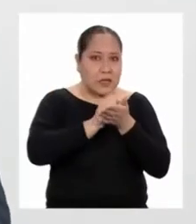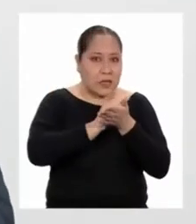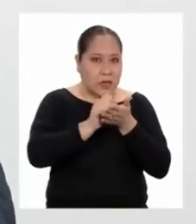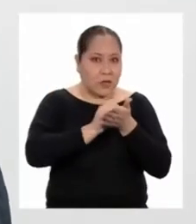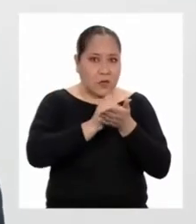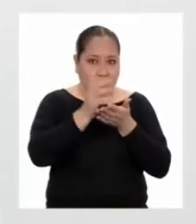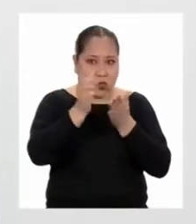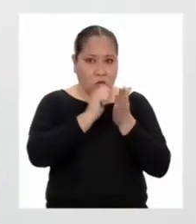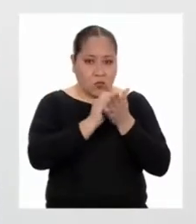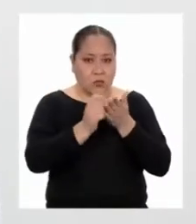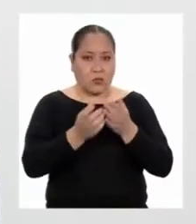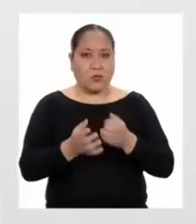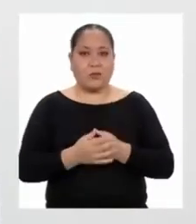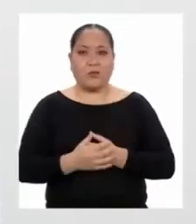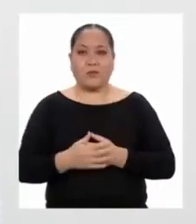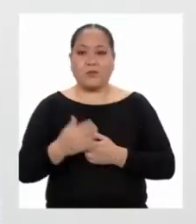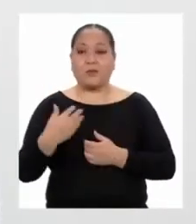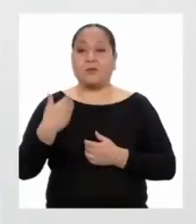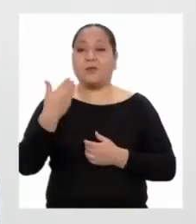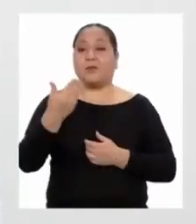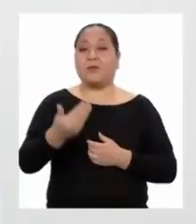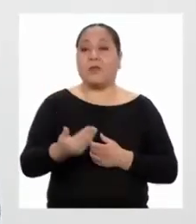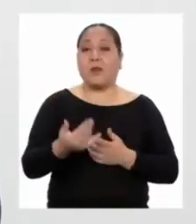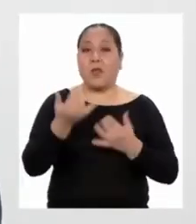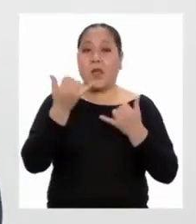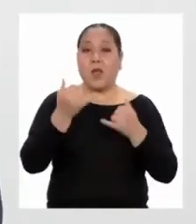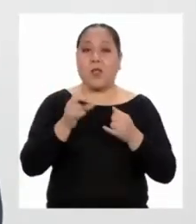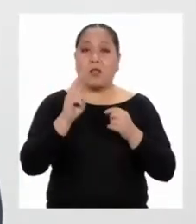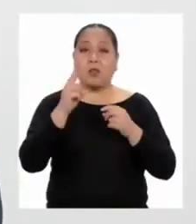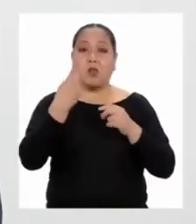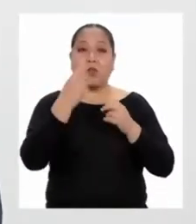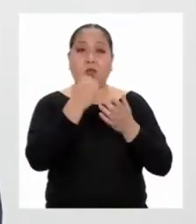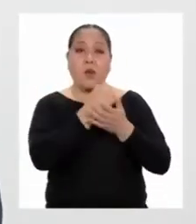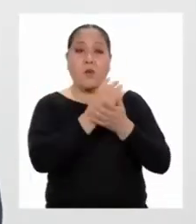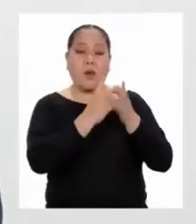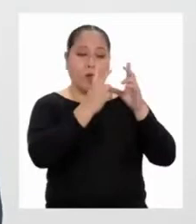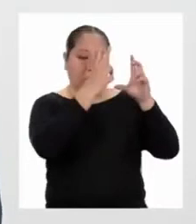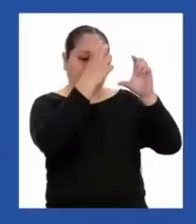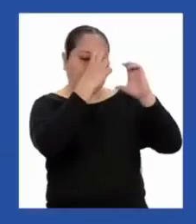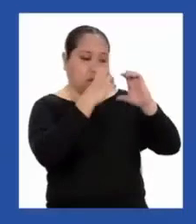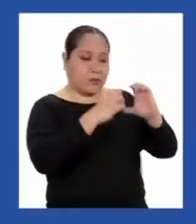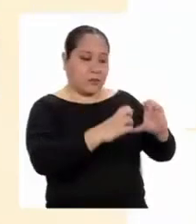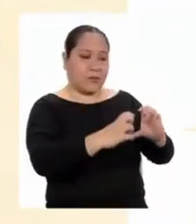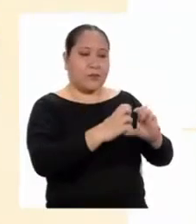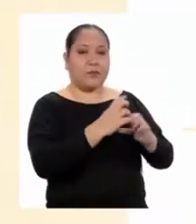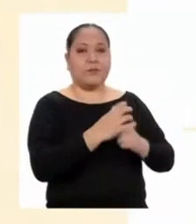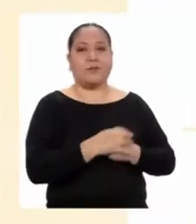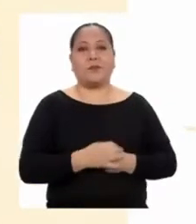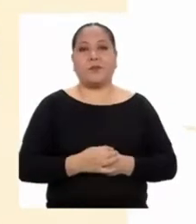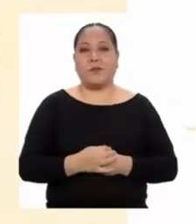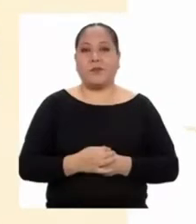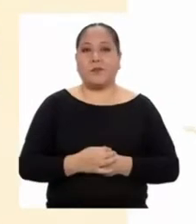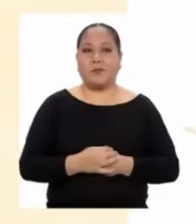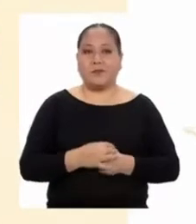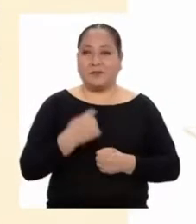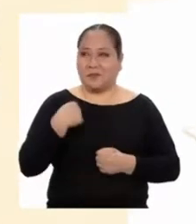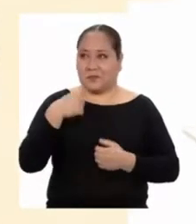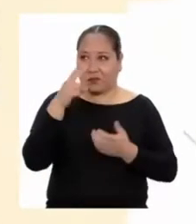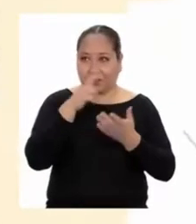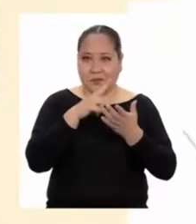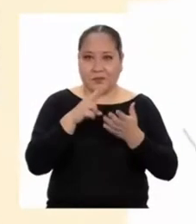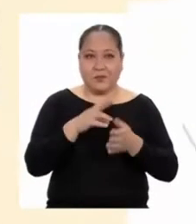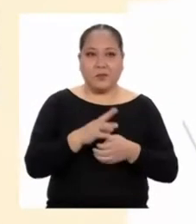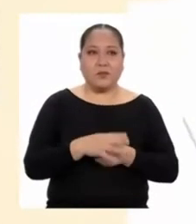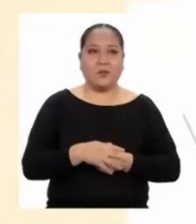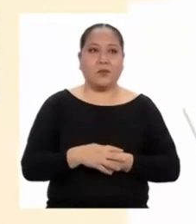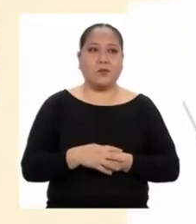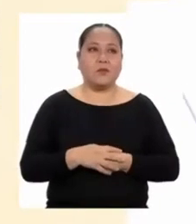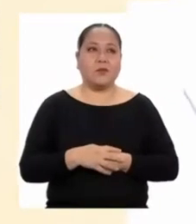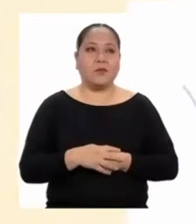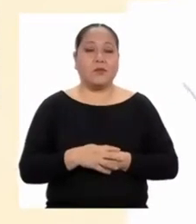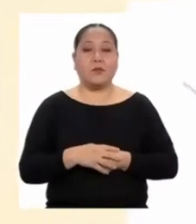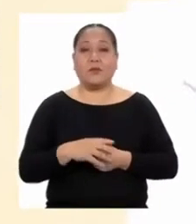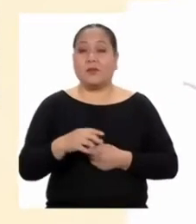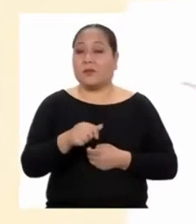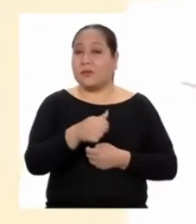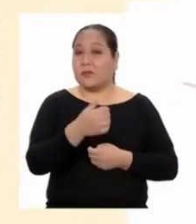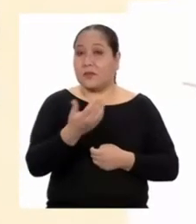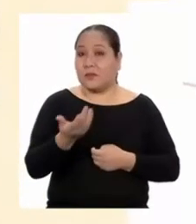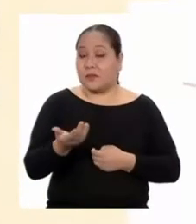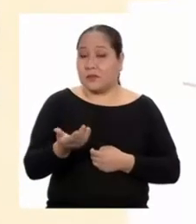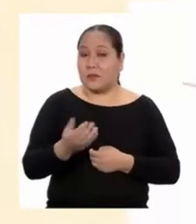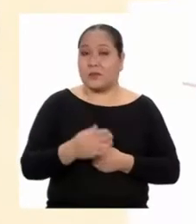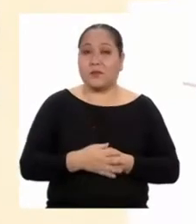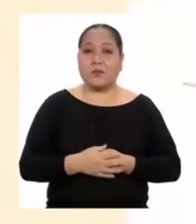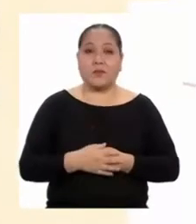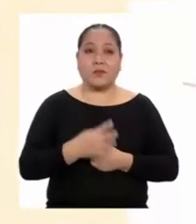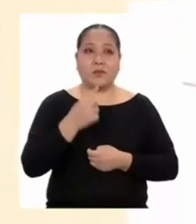artículo. Pasemos ahora a la segunda parte de la lectura. Lo leo, profesora. Por otro lado,